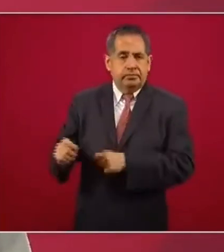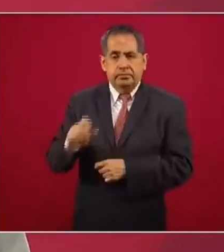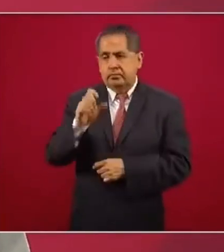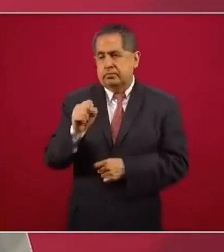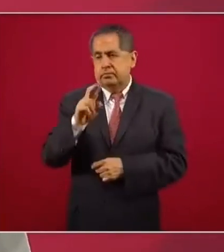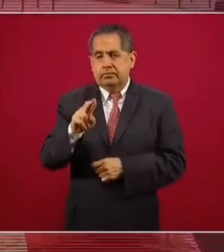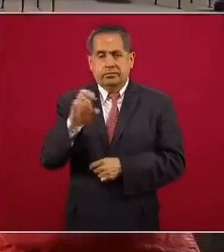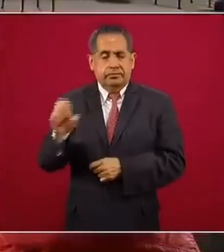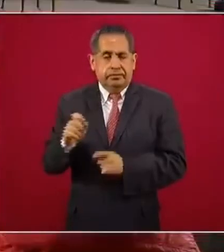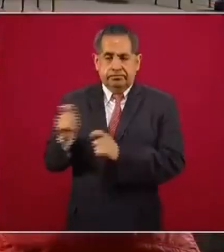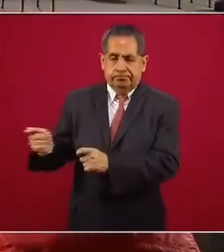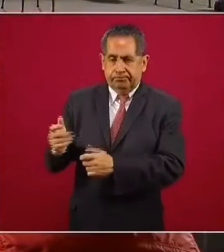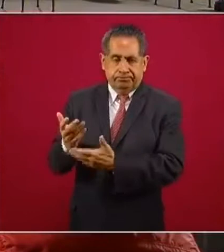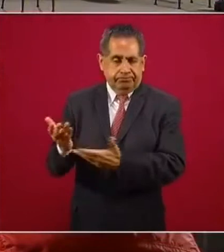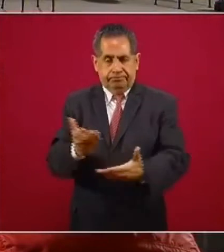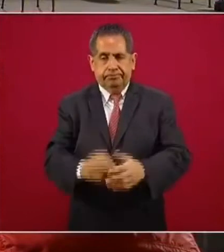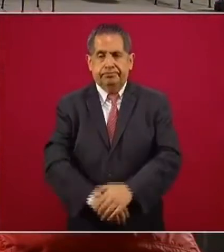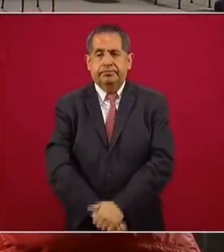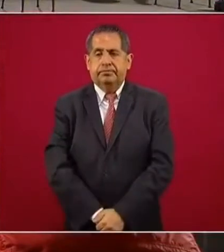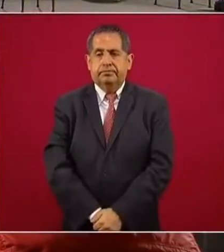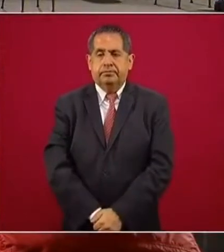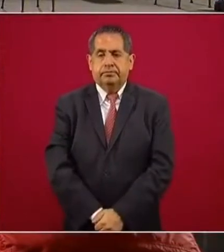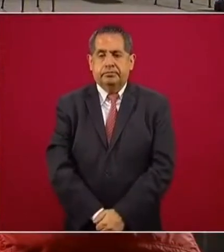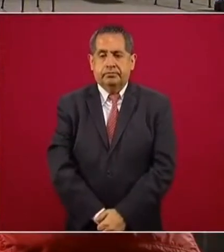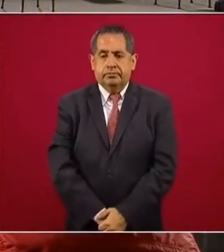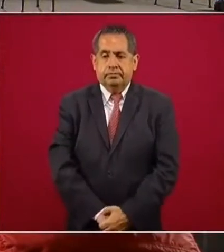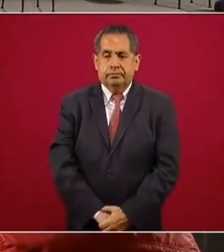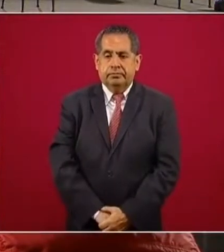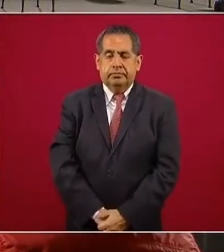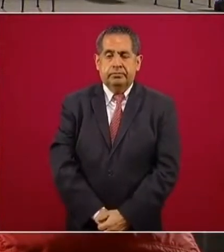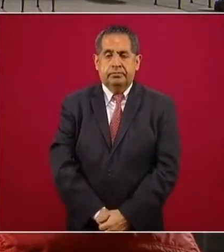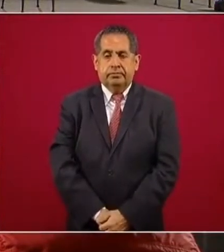canciller está con ustedes. ¿No?